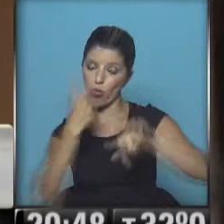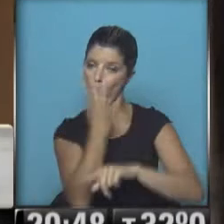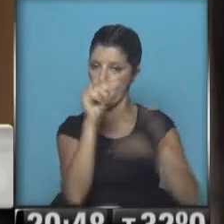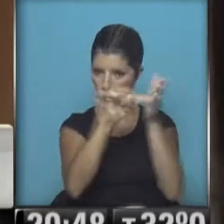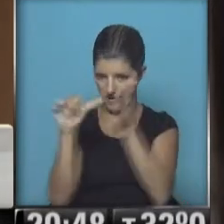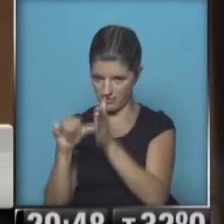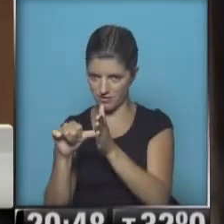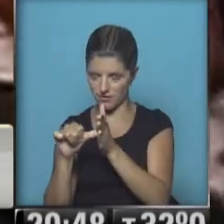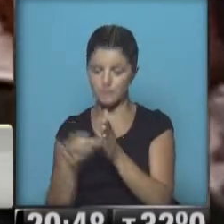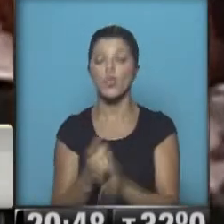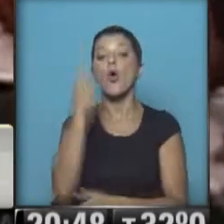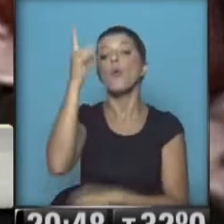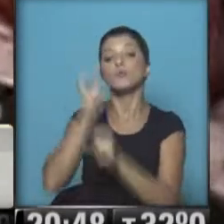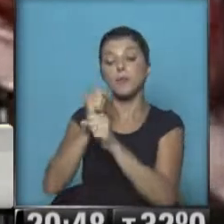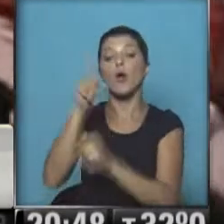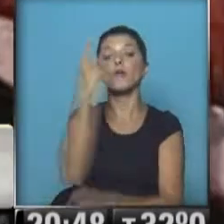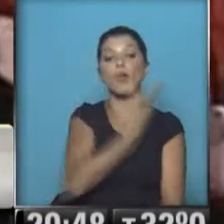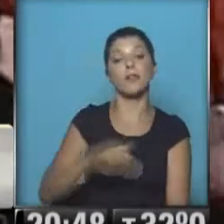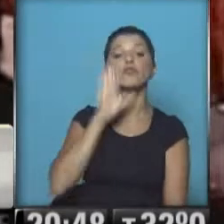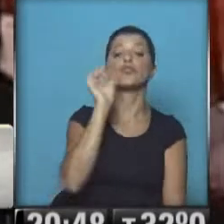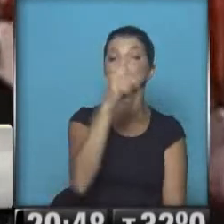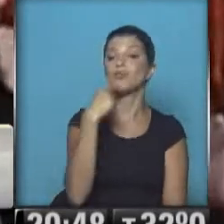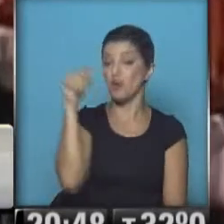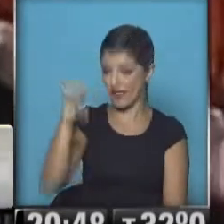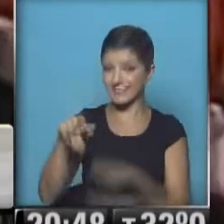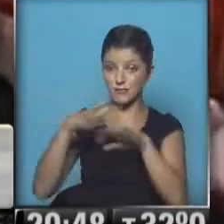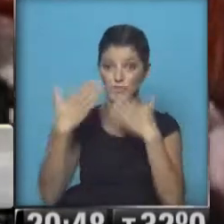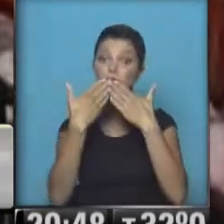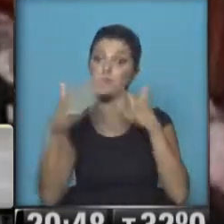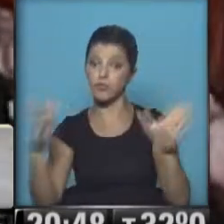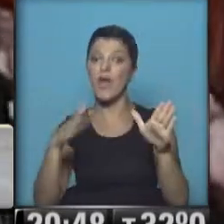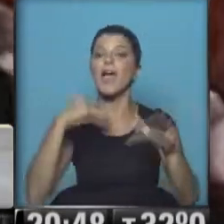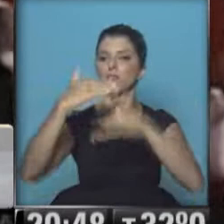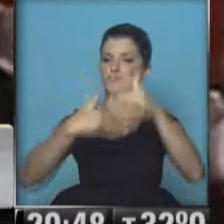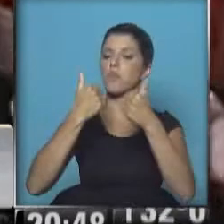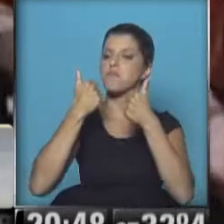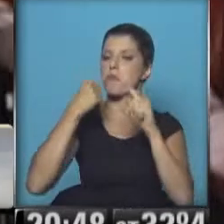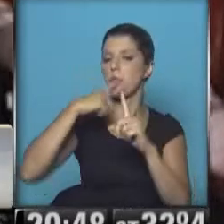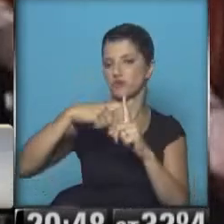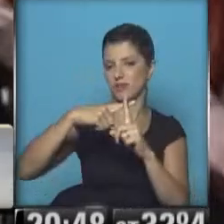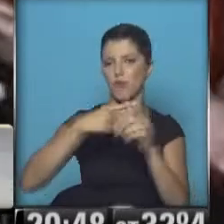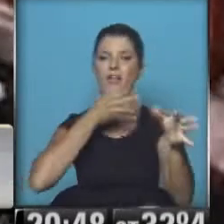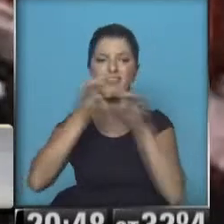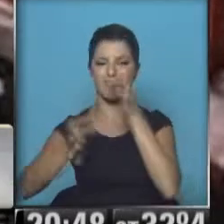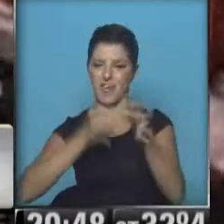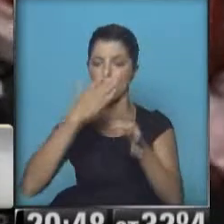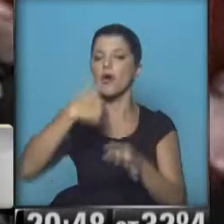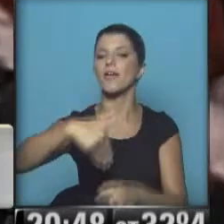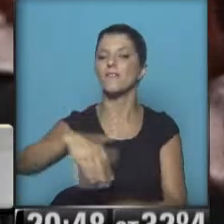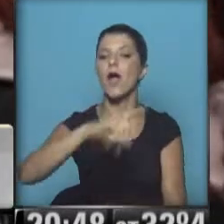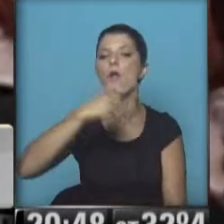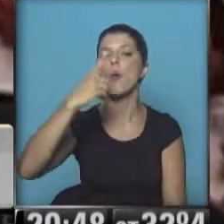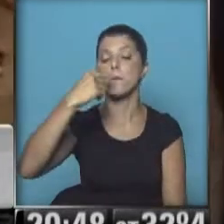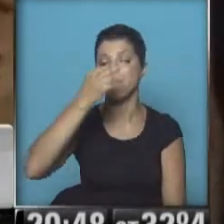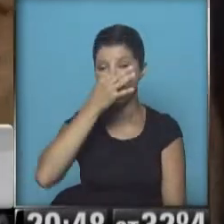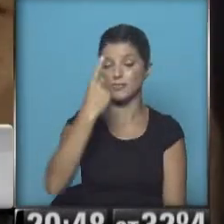países. Un funcionario del gobierno de Estados Unidos señaló que este hecho es un desarrollo positivo en las conversaciones que se iniciarán los próximos